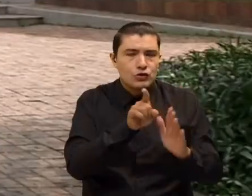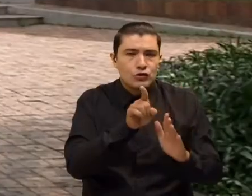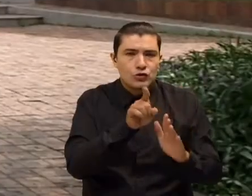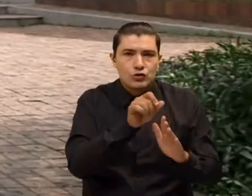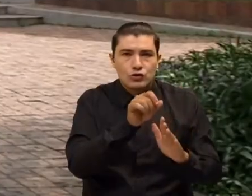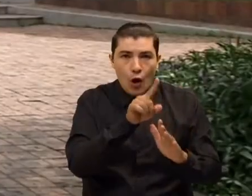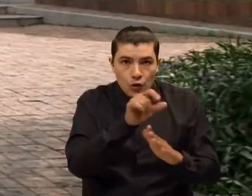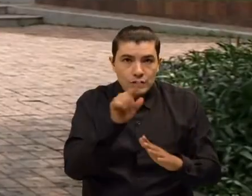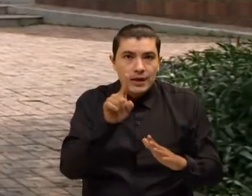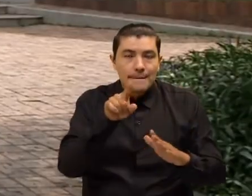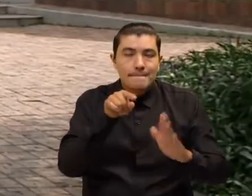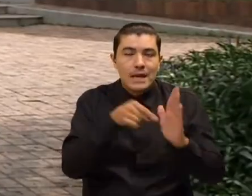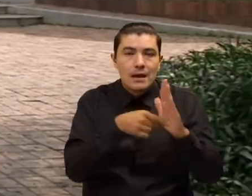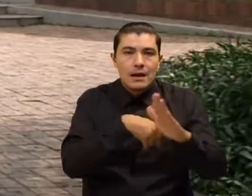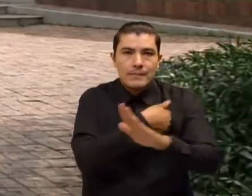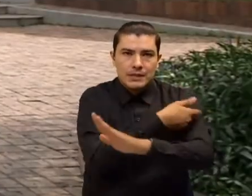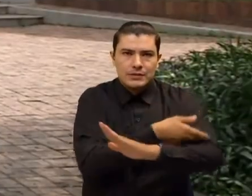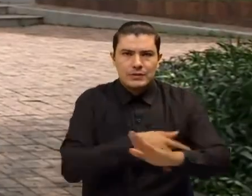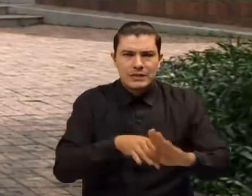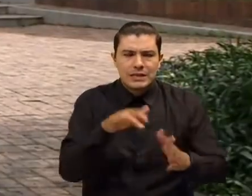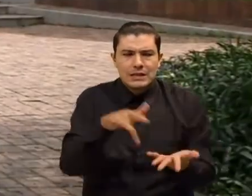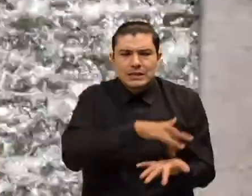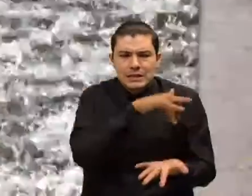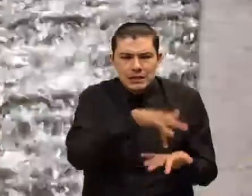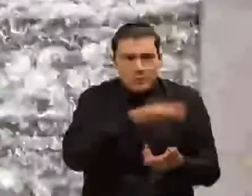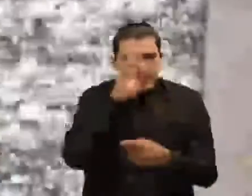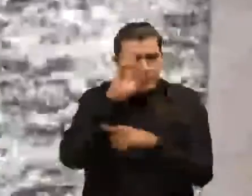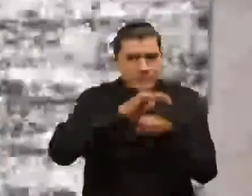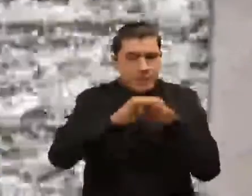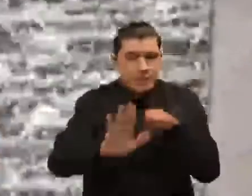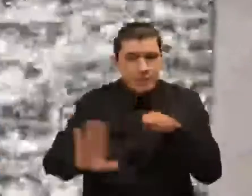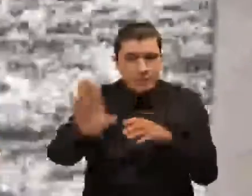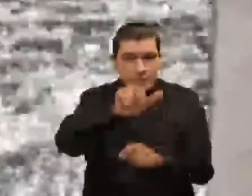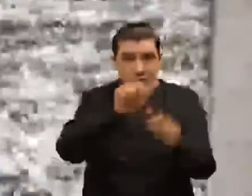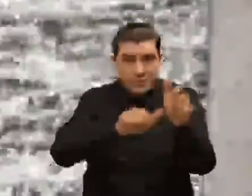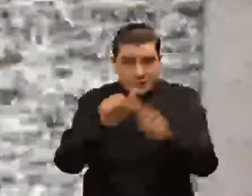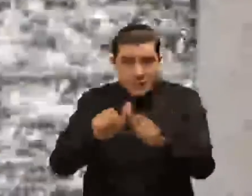morosos para que accedan a estos beneficios y eviten los cortes del suministro